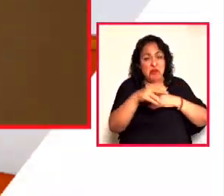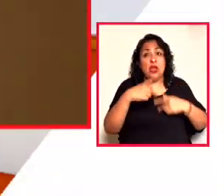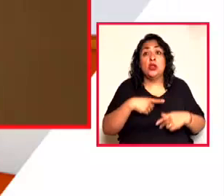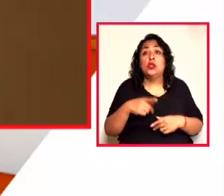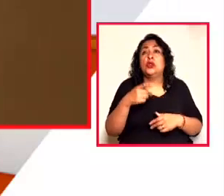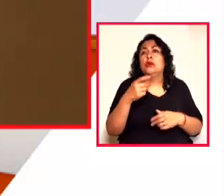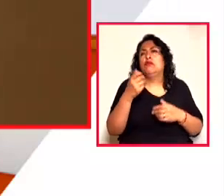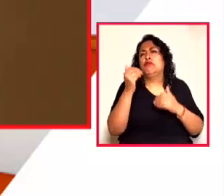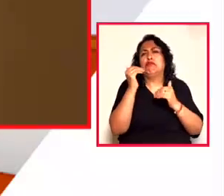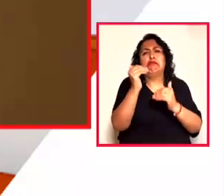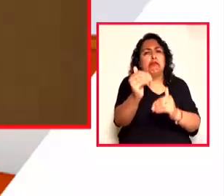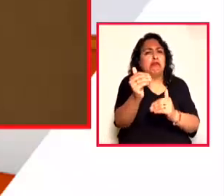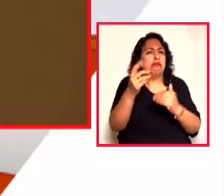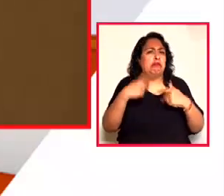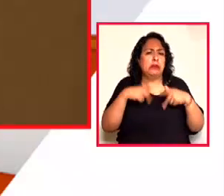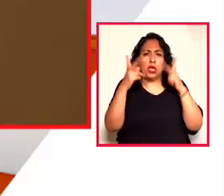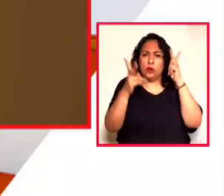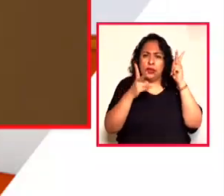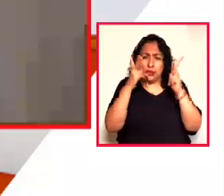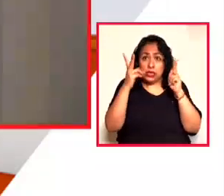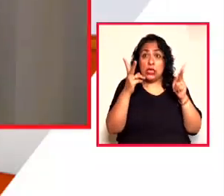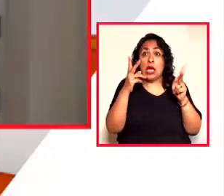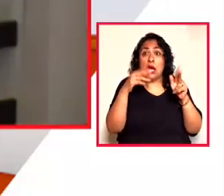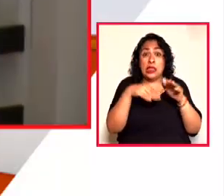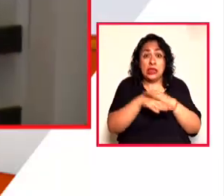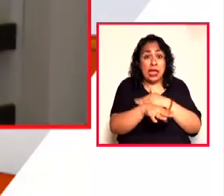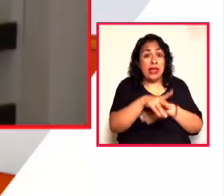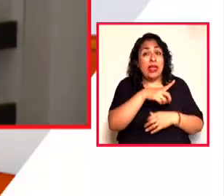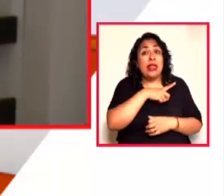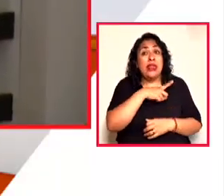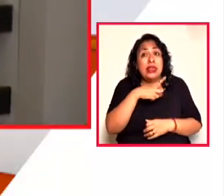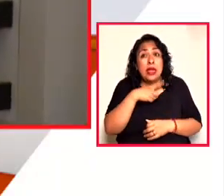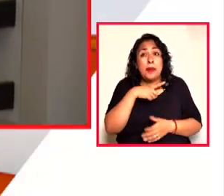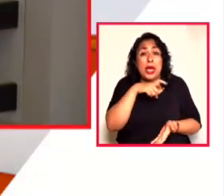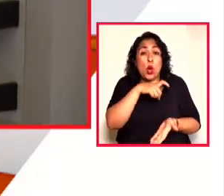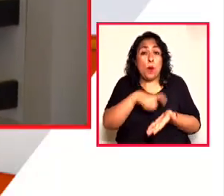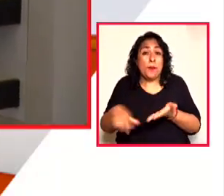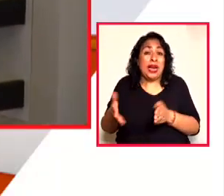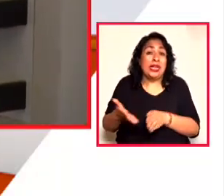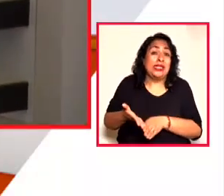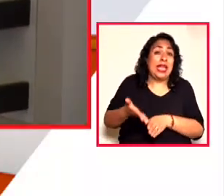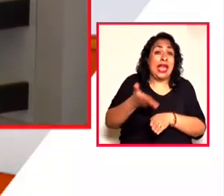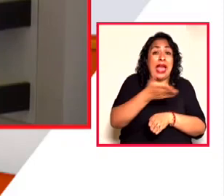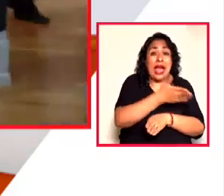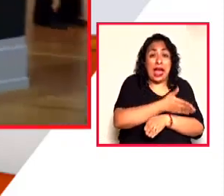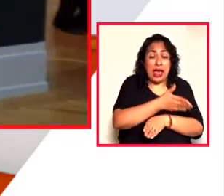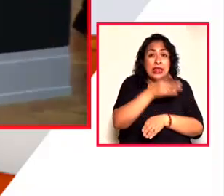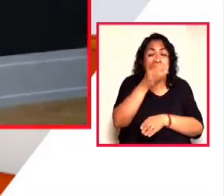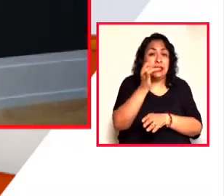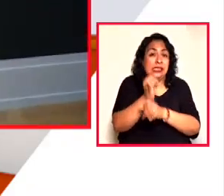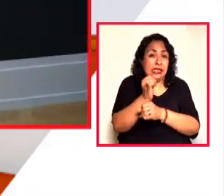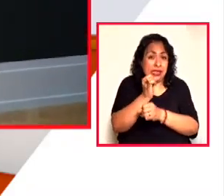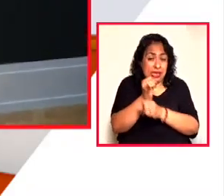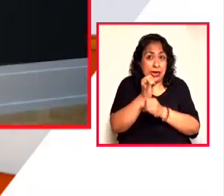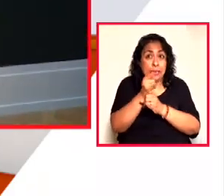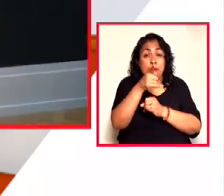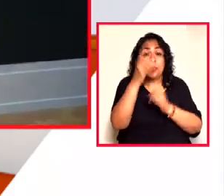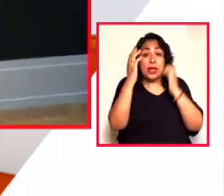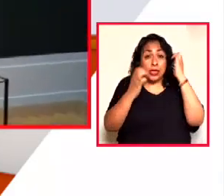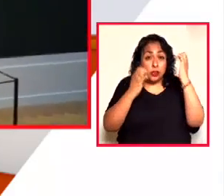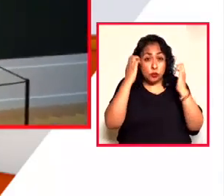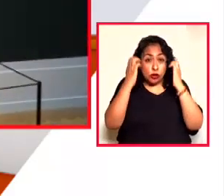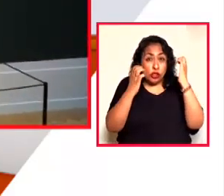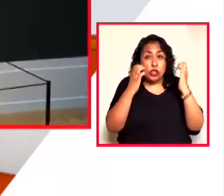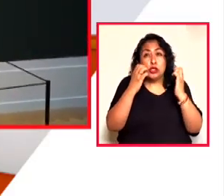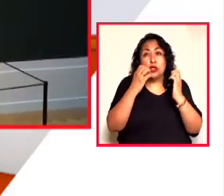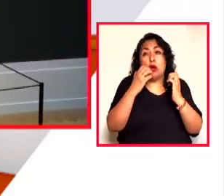número reducido de visitantes y las entradas deben comprarse con anticipación en Internet. La exposición, que está planeada